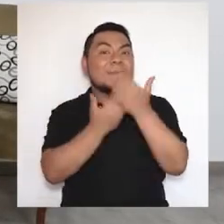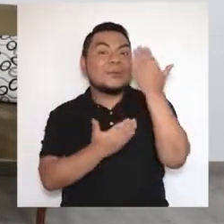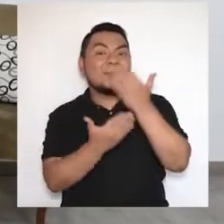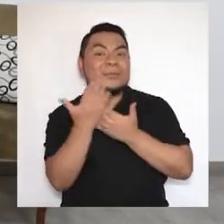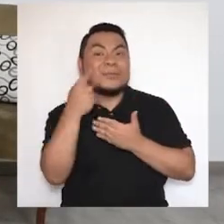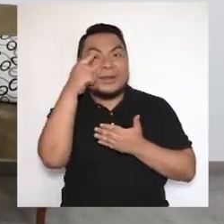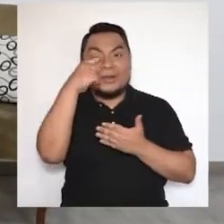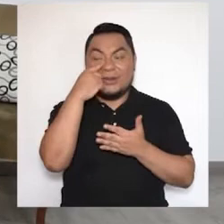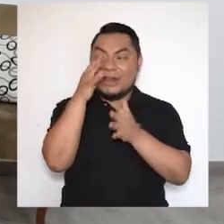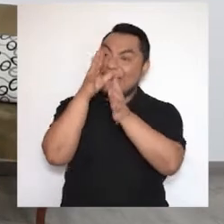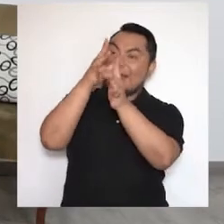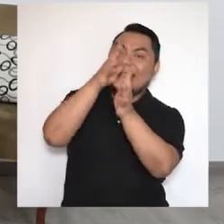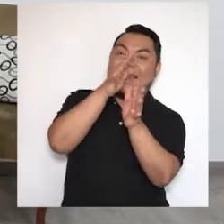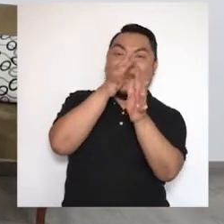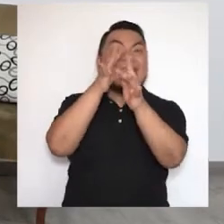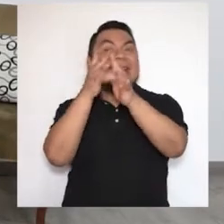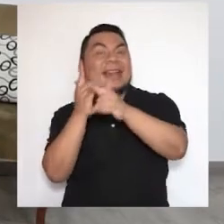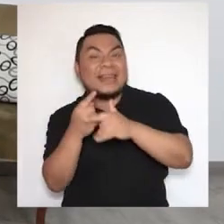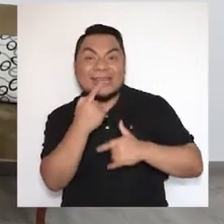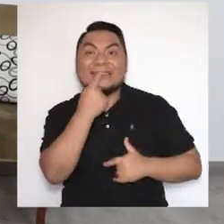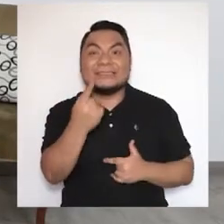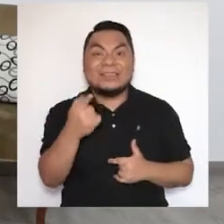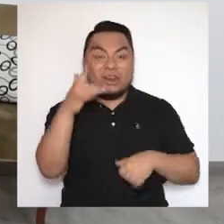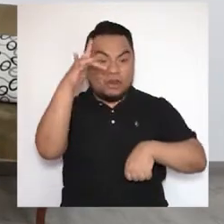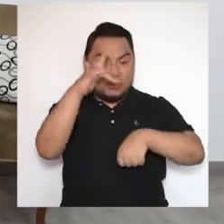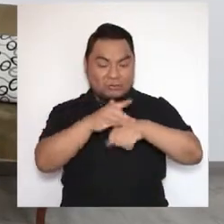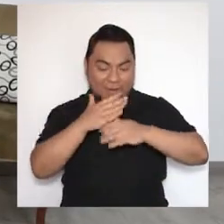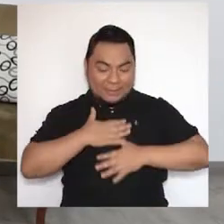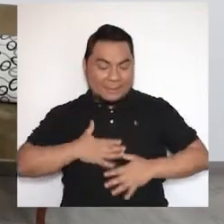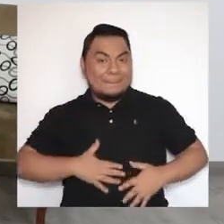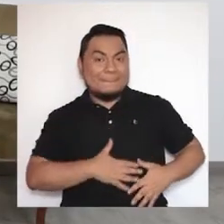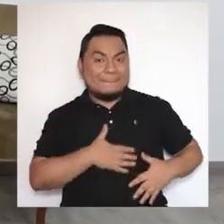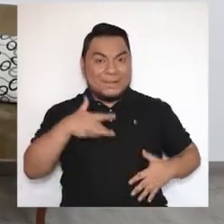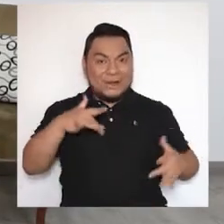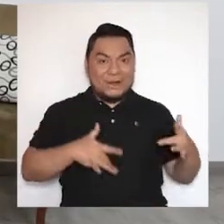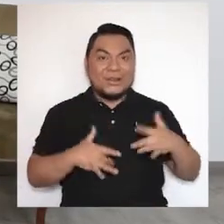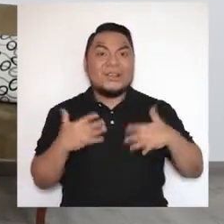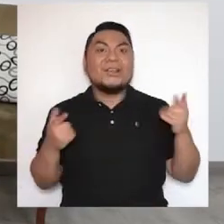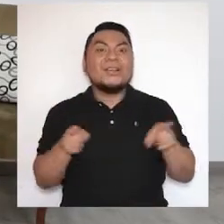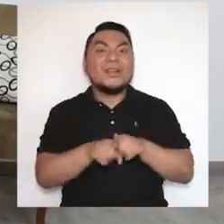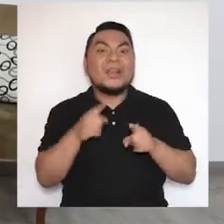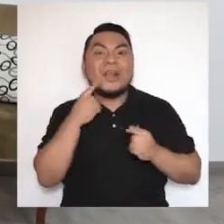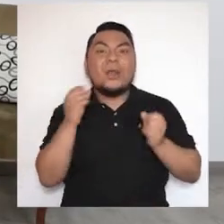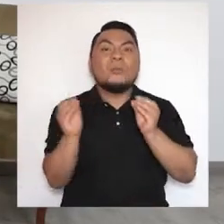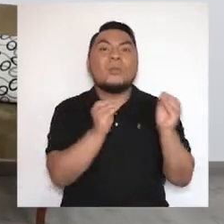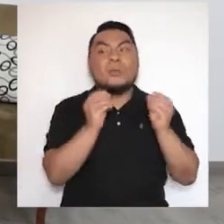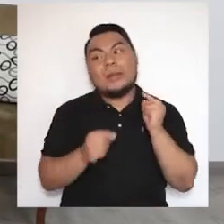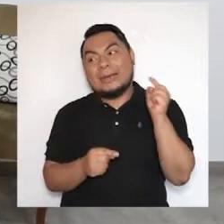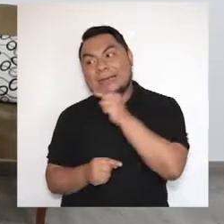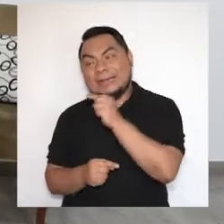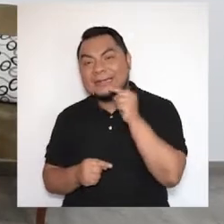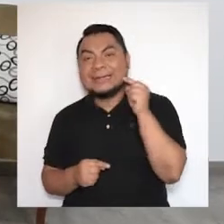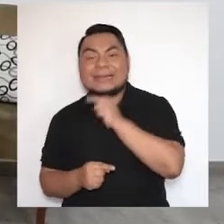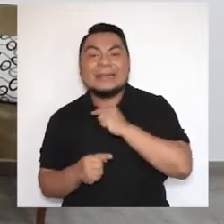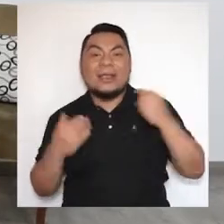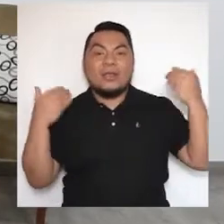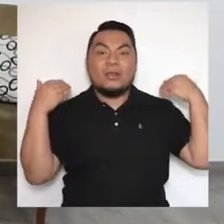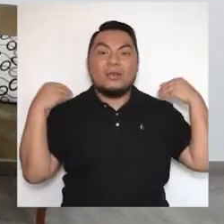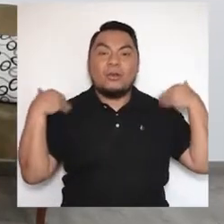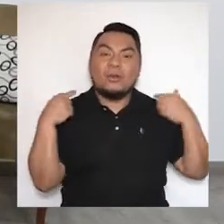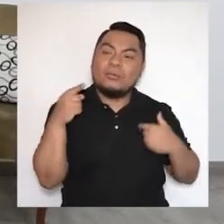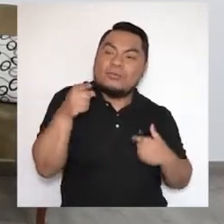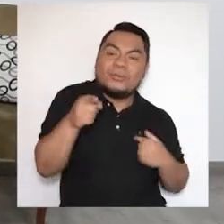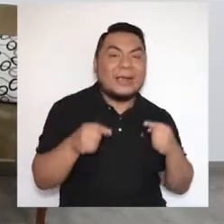así. Se toca la panza, cadera hacia un lado, codos de